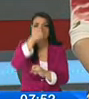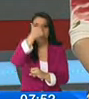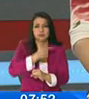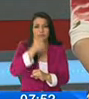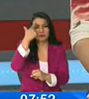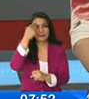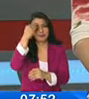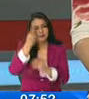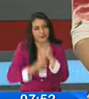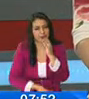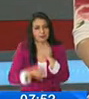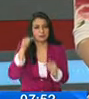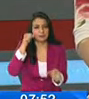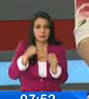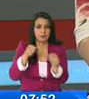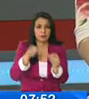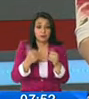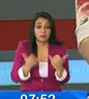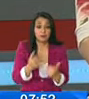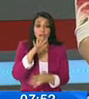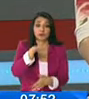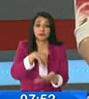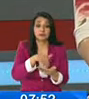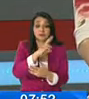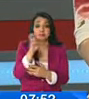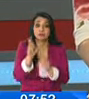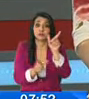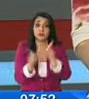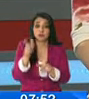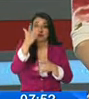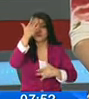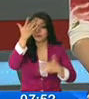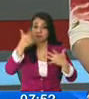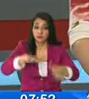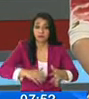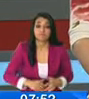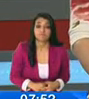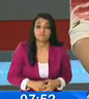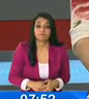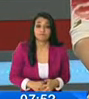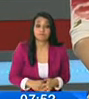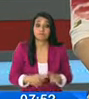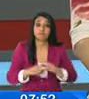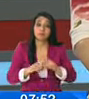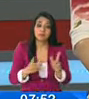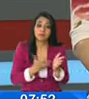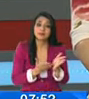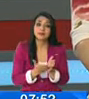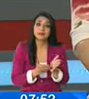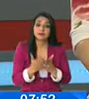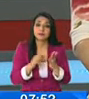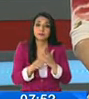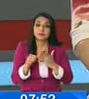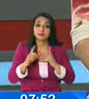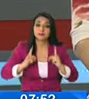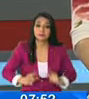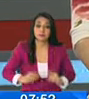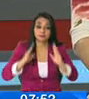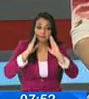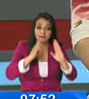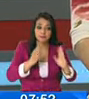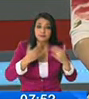nacional, 4.463 personas han sido afectadas por esa enfermedad. Son atendidos en los servicios del Ministerio de Salud